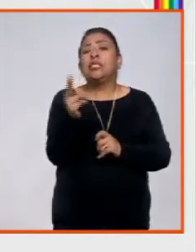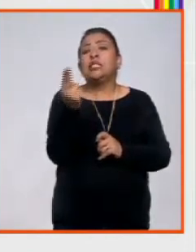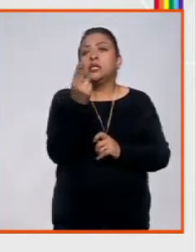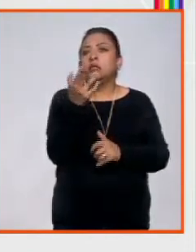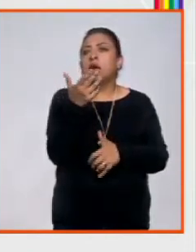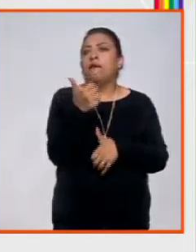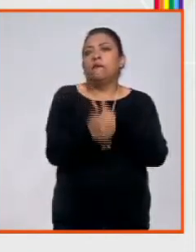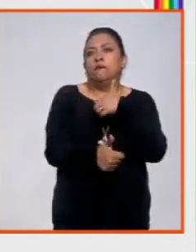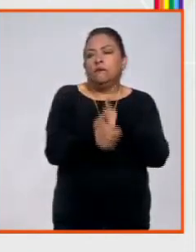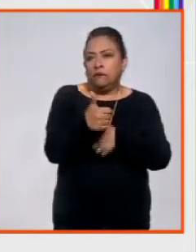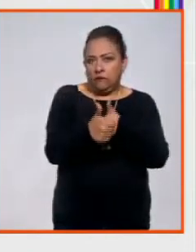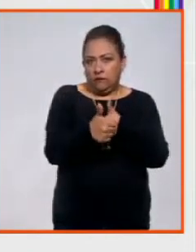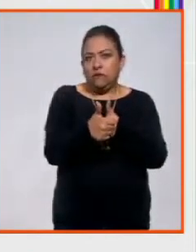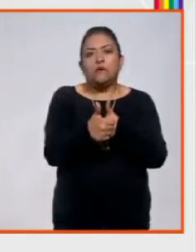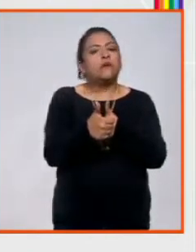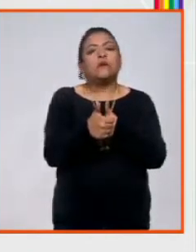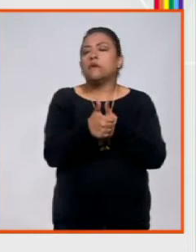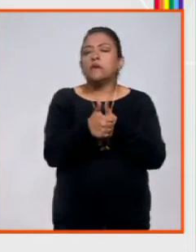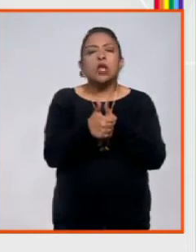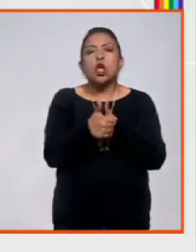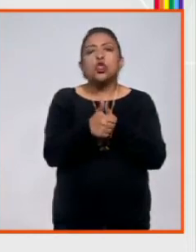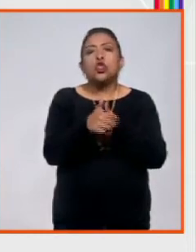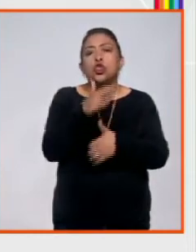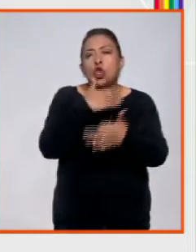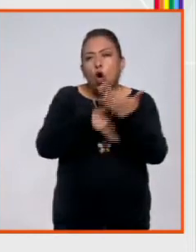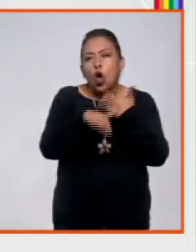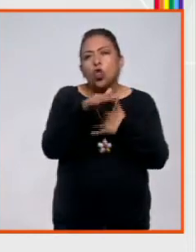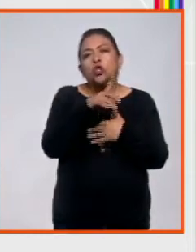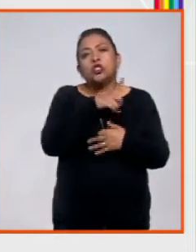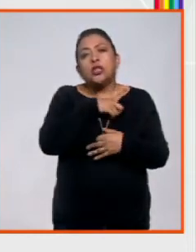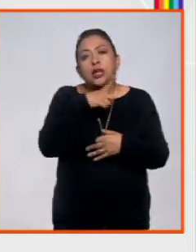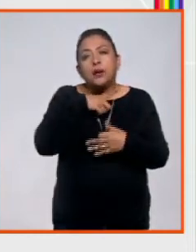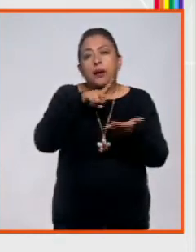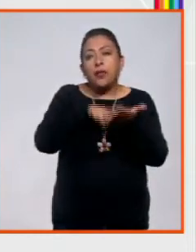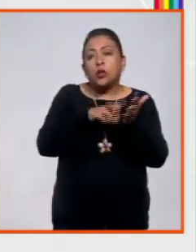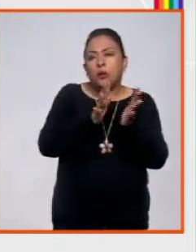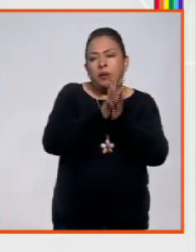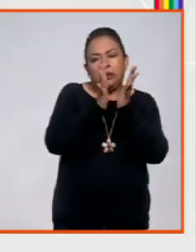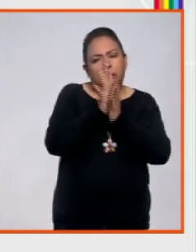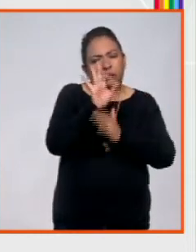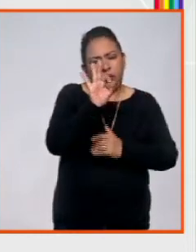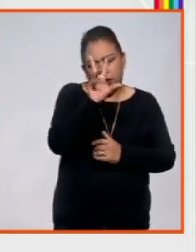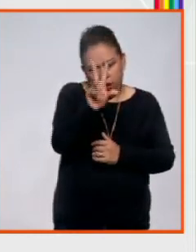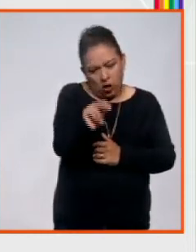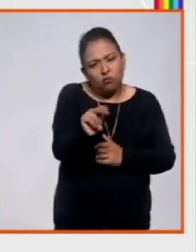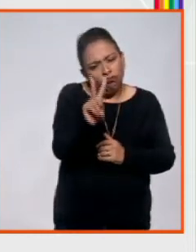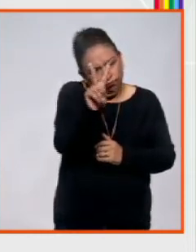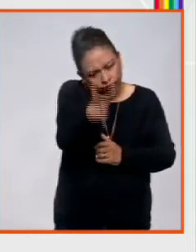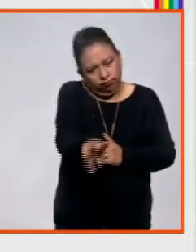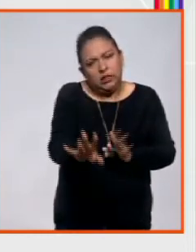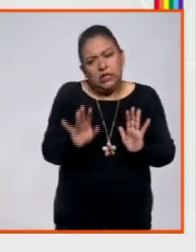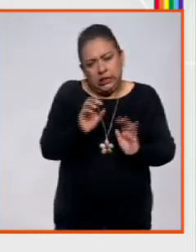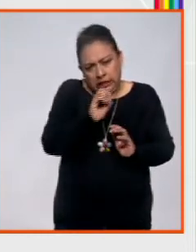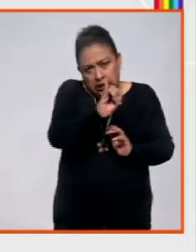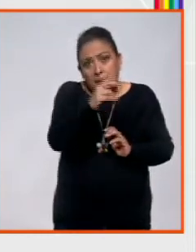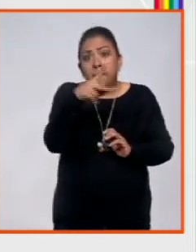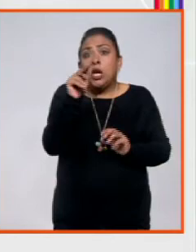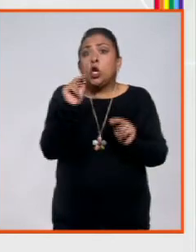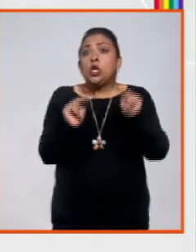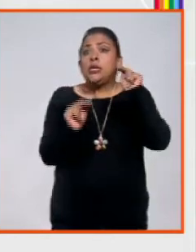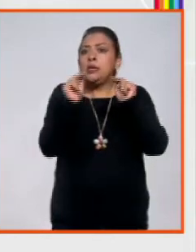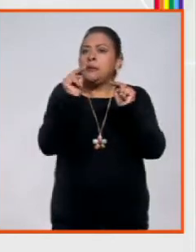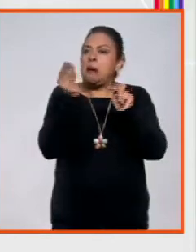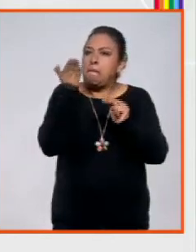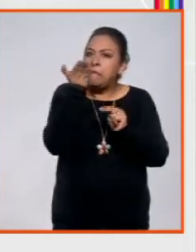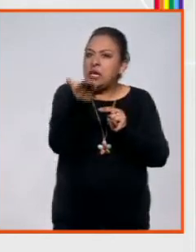competencia no están todos los que tendrían que estar seguramente pero si es un nivel de